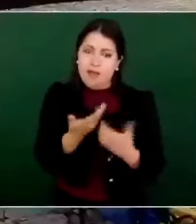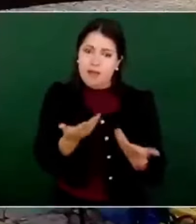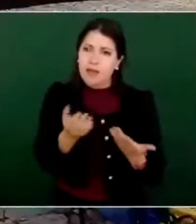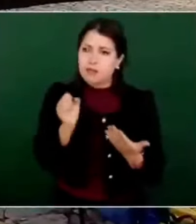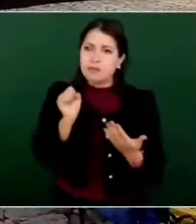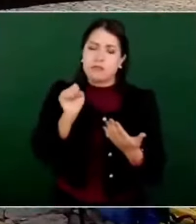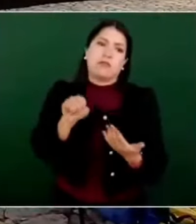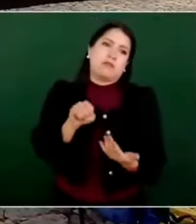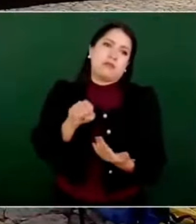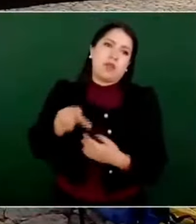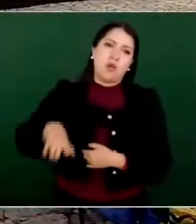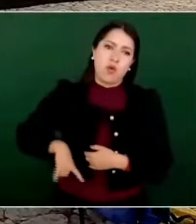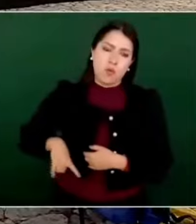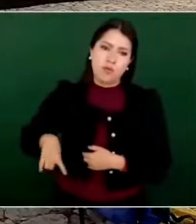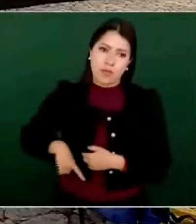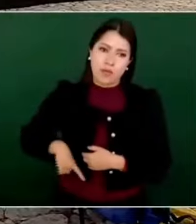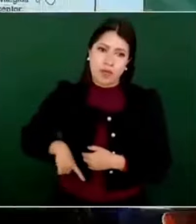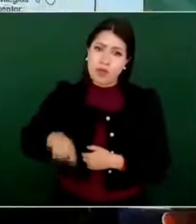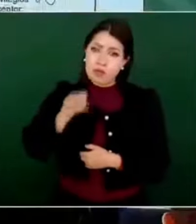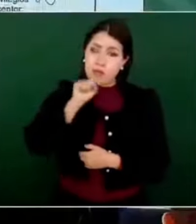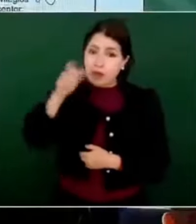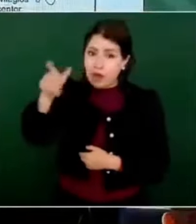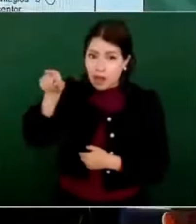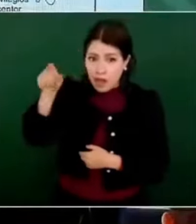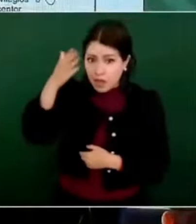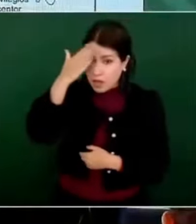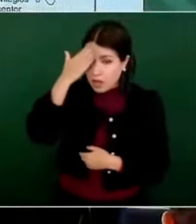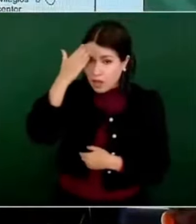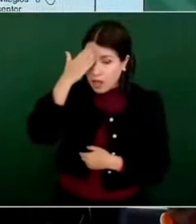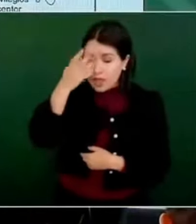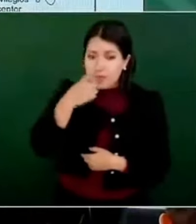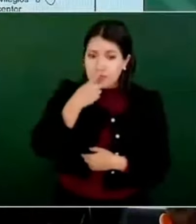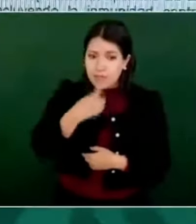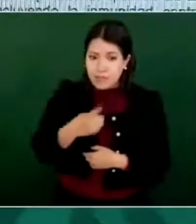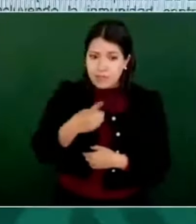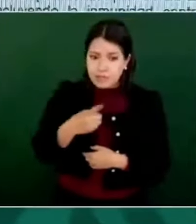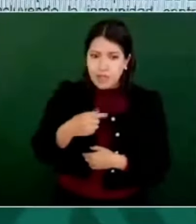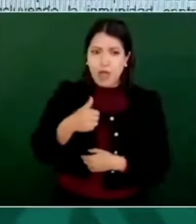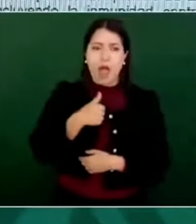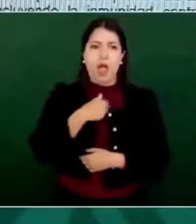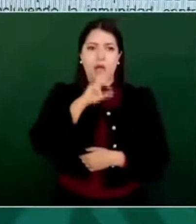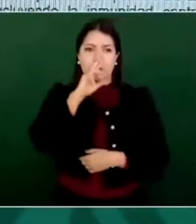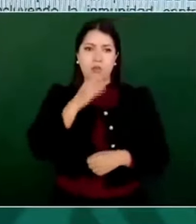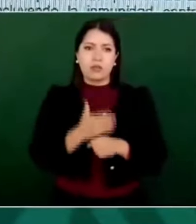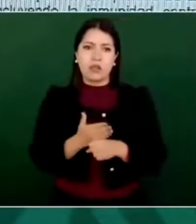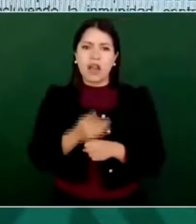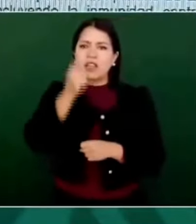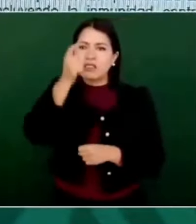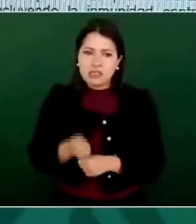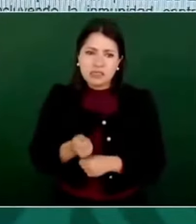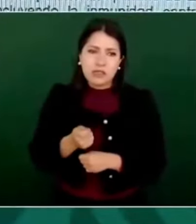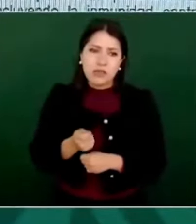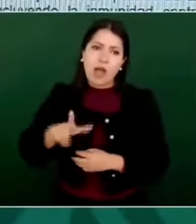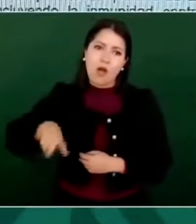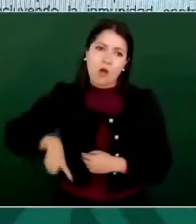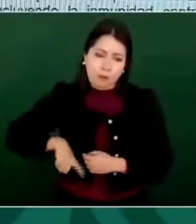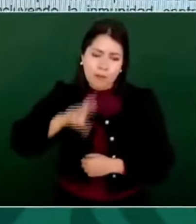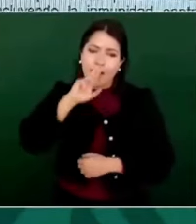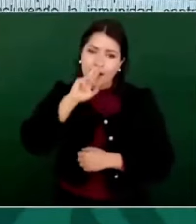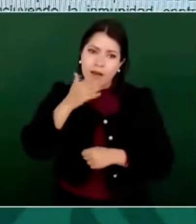más el mismo procurador dice yo soy el responsable pues fue el estado en el caso de